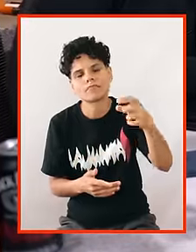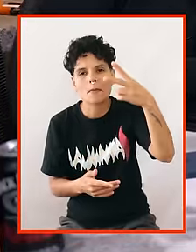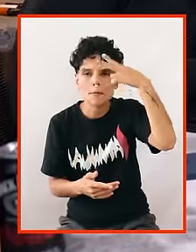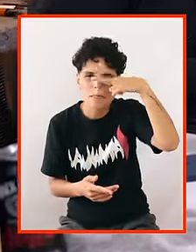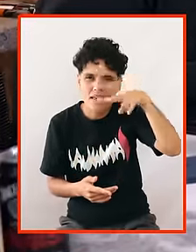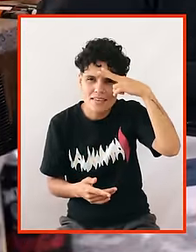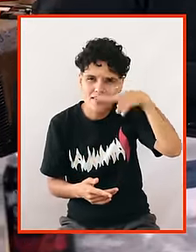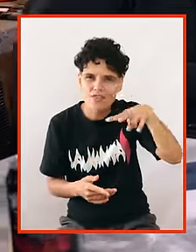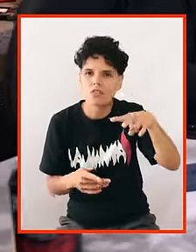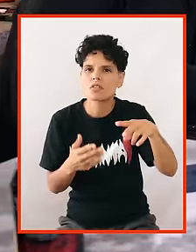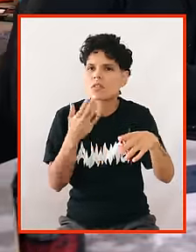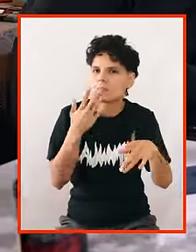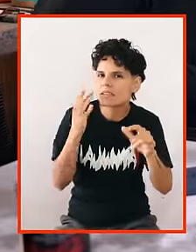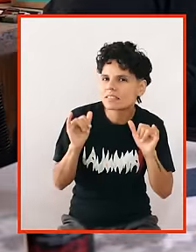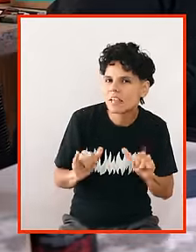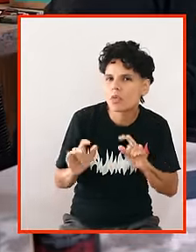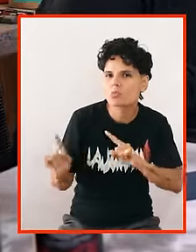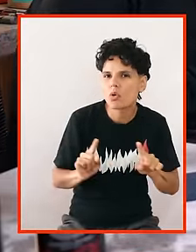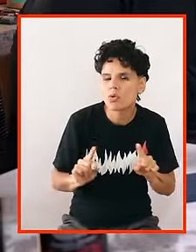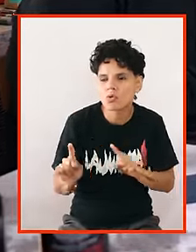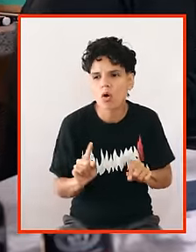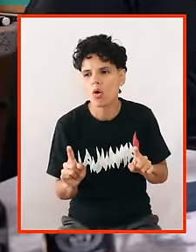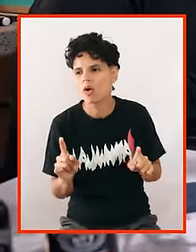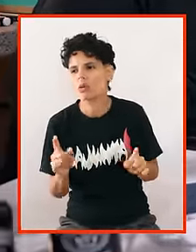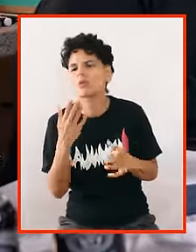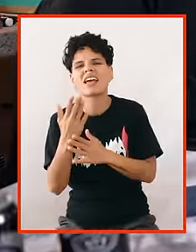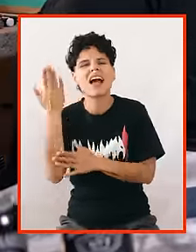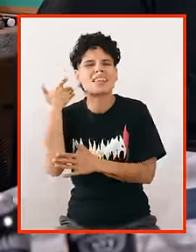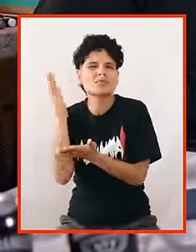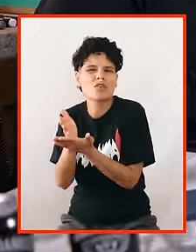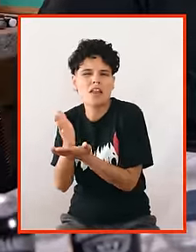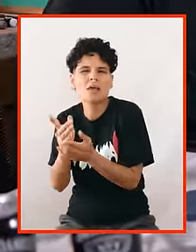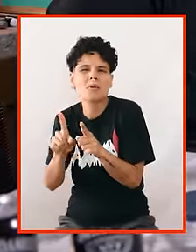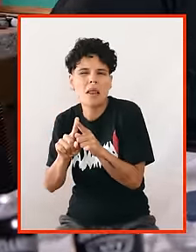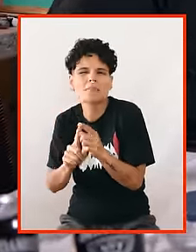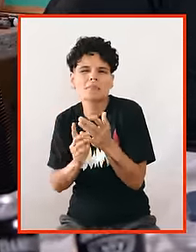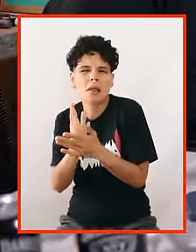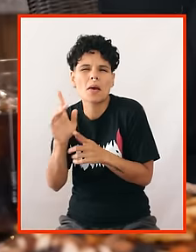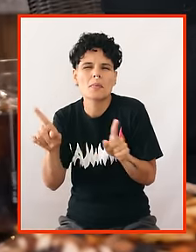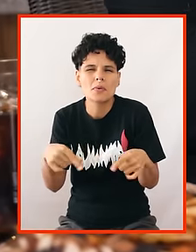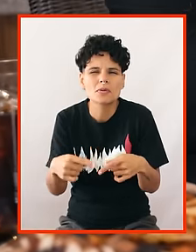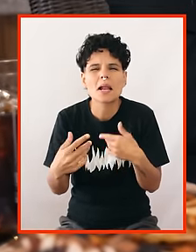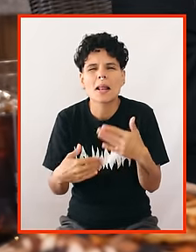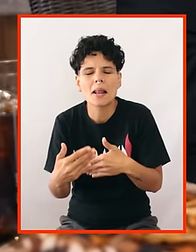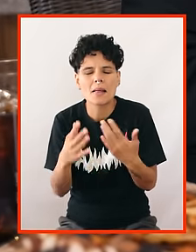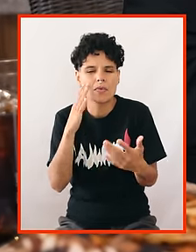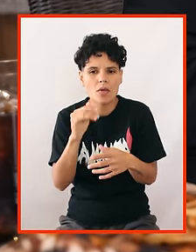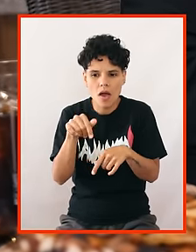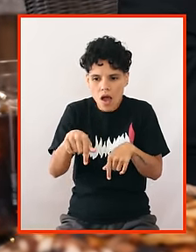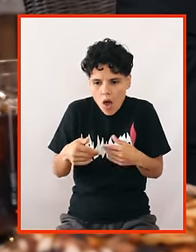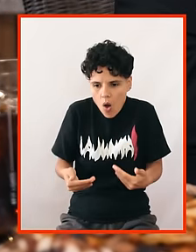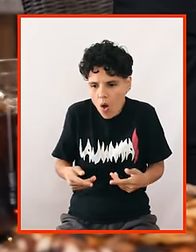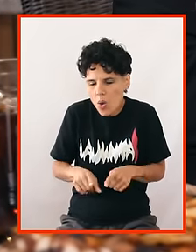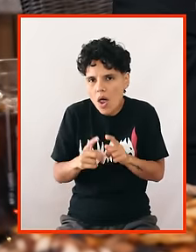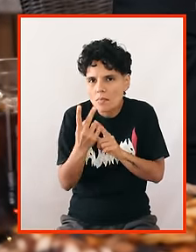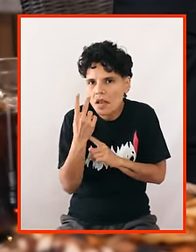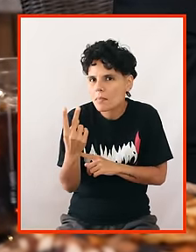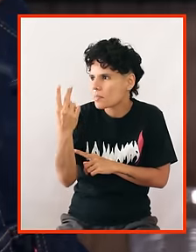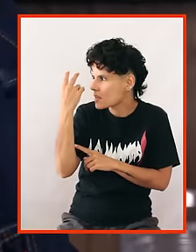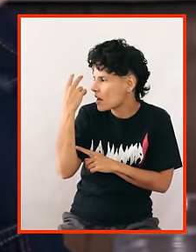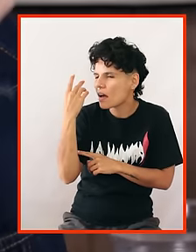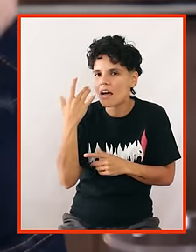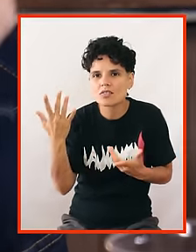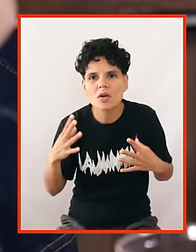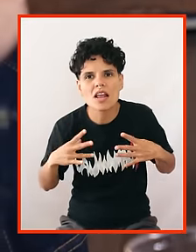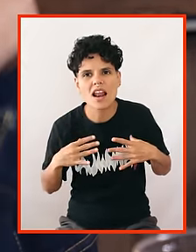se quedaron como productores, como músicos, cuando uno está en el liceo, en el colegio. ¿Cómo se vive